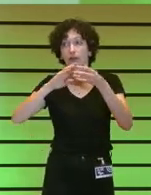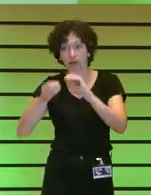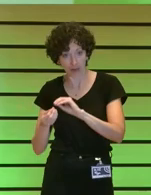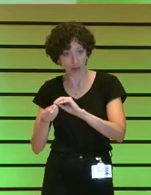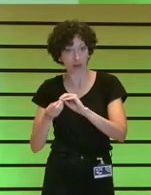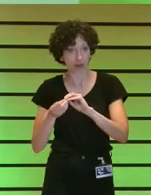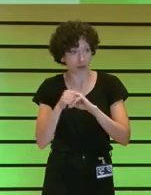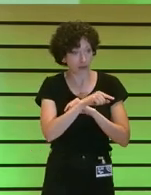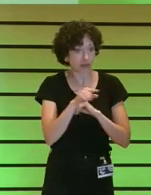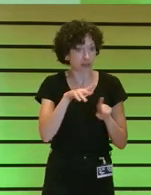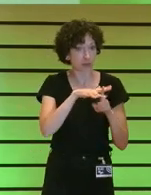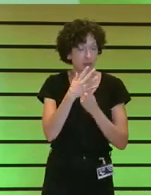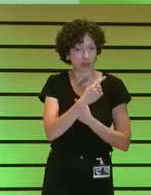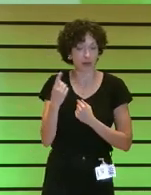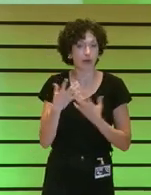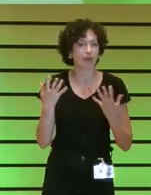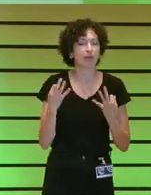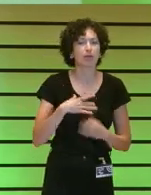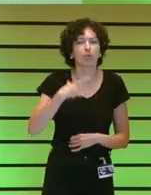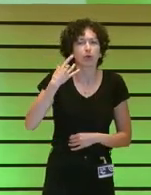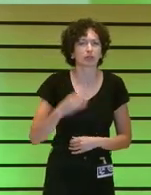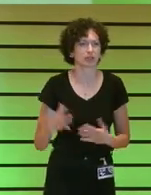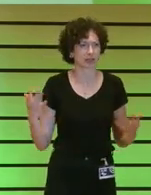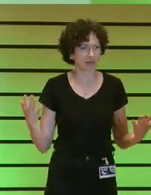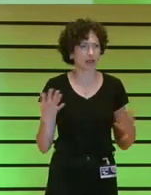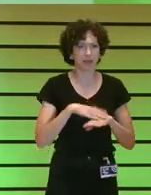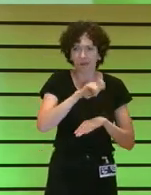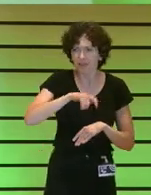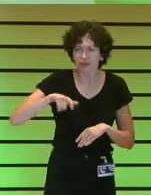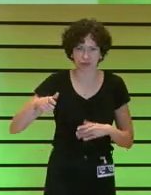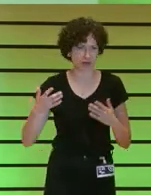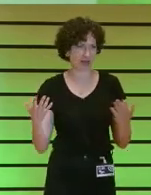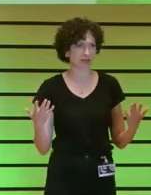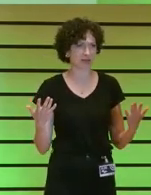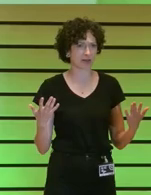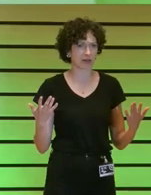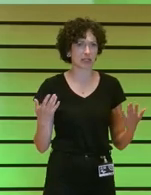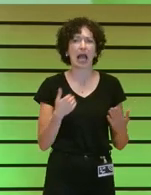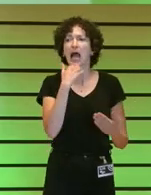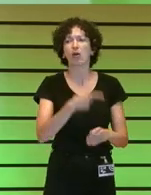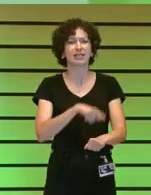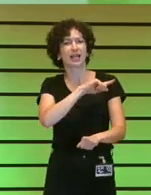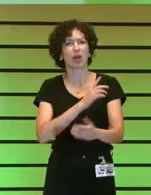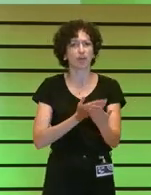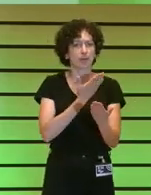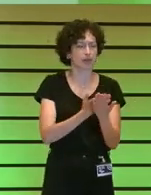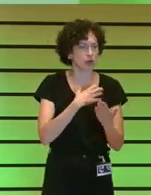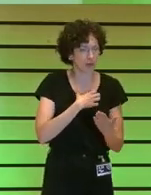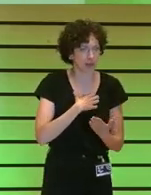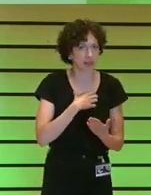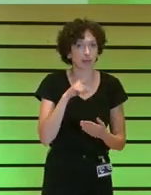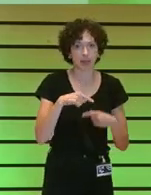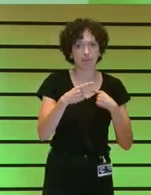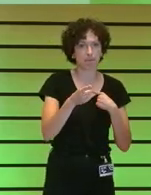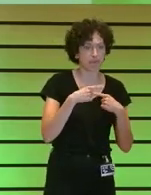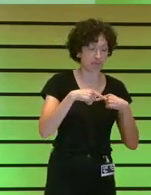dar respuesta a eso pero tiene que ser posible tiene que ser viable para los humanos no podemos pedir heroides no igual que hablo de la movilidad